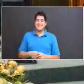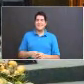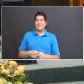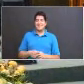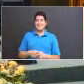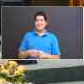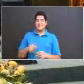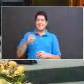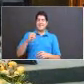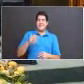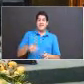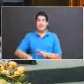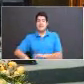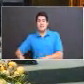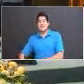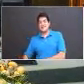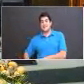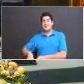o la...